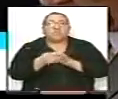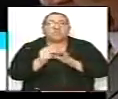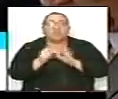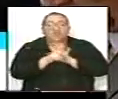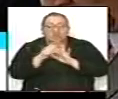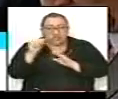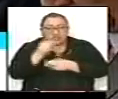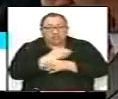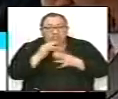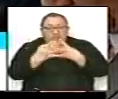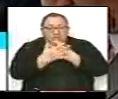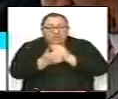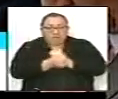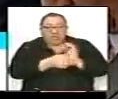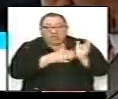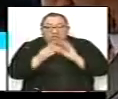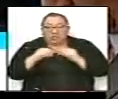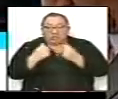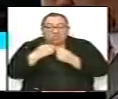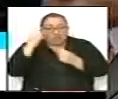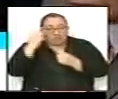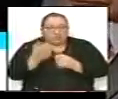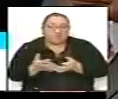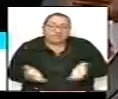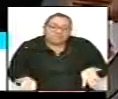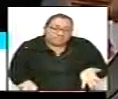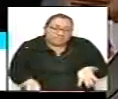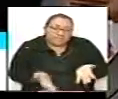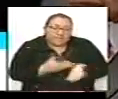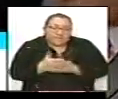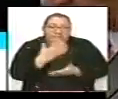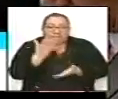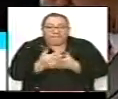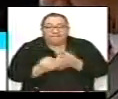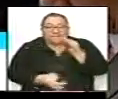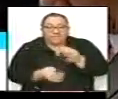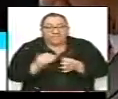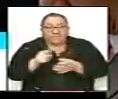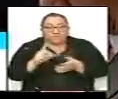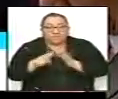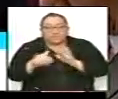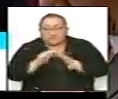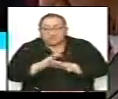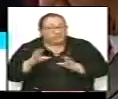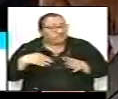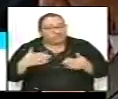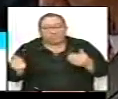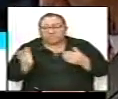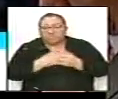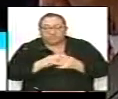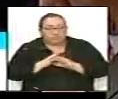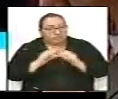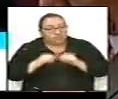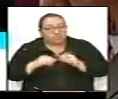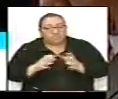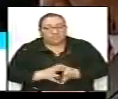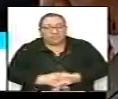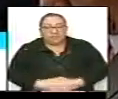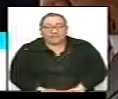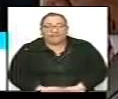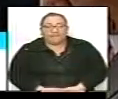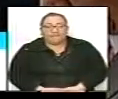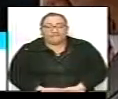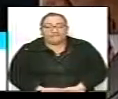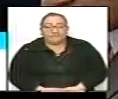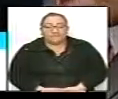derecho penal, la trasladan al ámbito de los partidos políticos, emiten sentencias y esas sentencias pues son inapelables, etcétera. Y en función